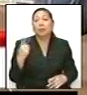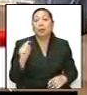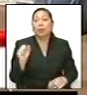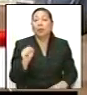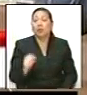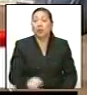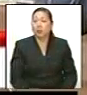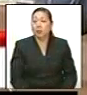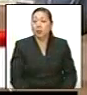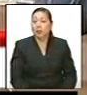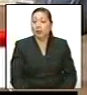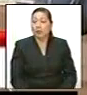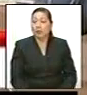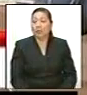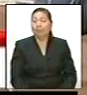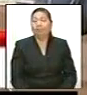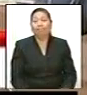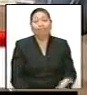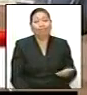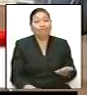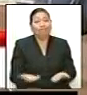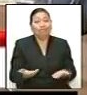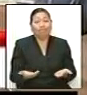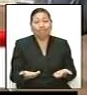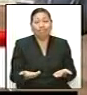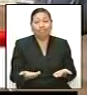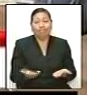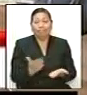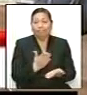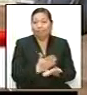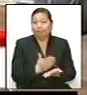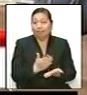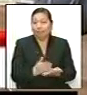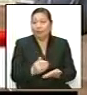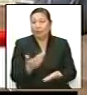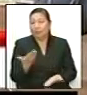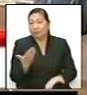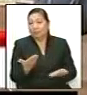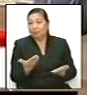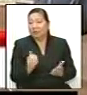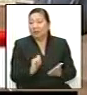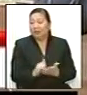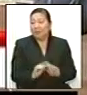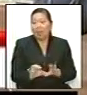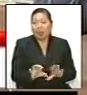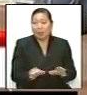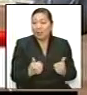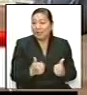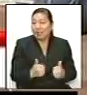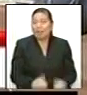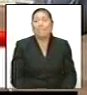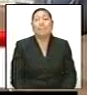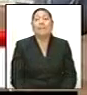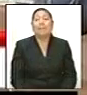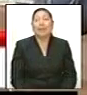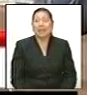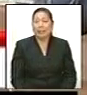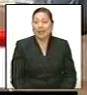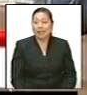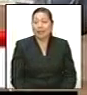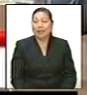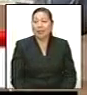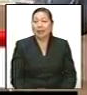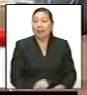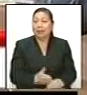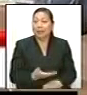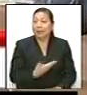soles, que de repente, pues, estamos partiendo también de otro supuesto, que estamos haciendo las cosas bien, señor primer ministro, a